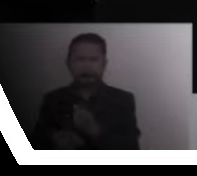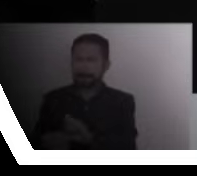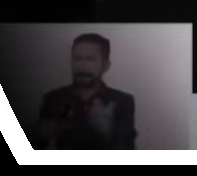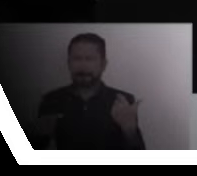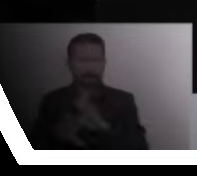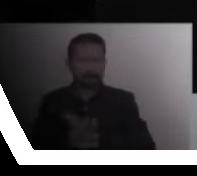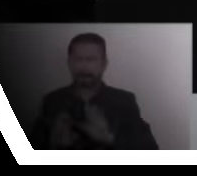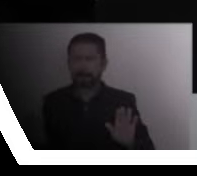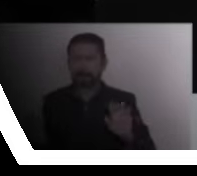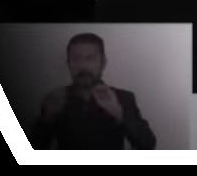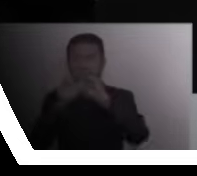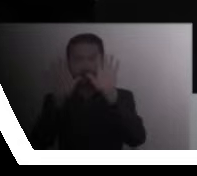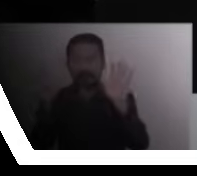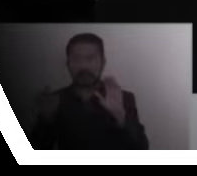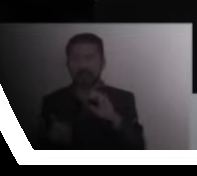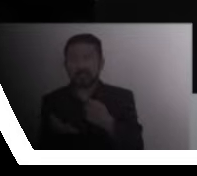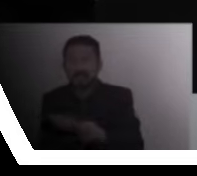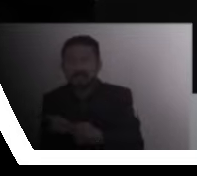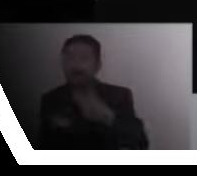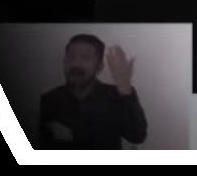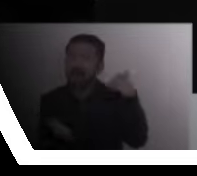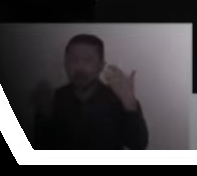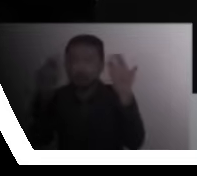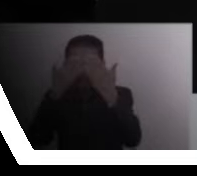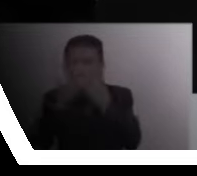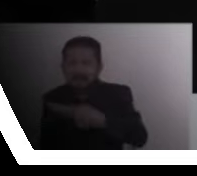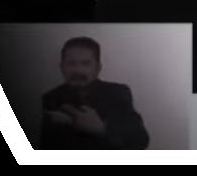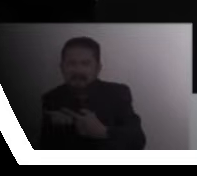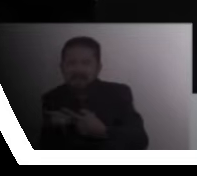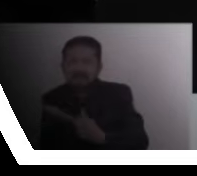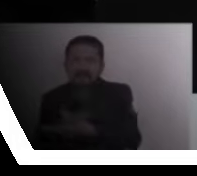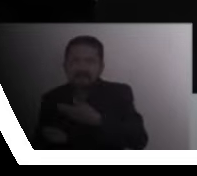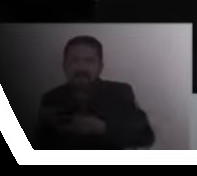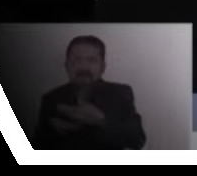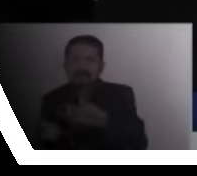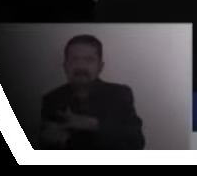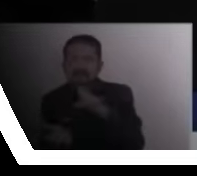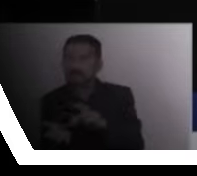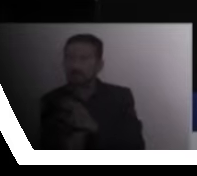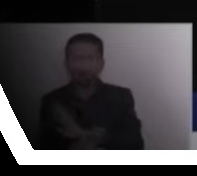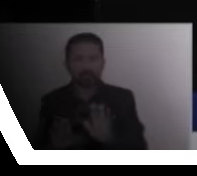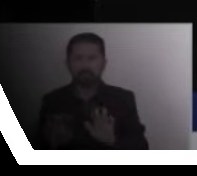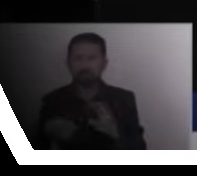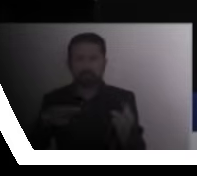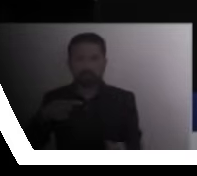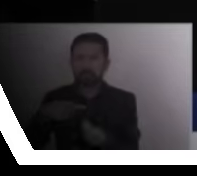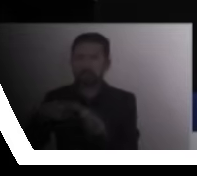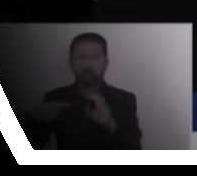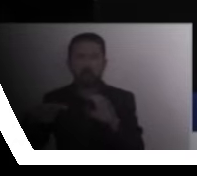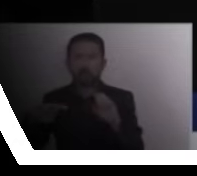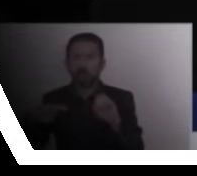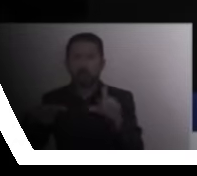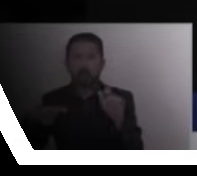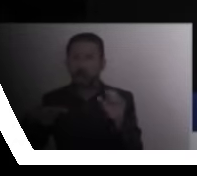enfático que ese tipo de negociaciones oscuras que se daban acá pues ya no están en el presupuesto no se incorpora nada de